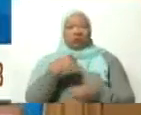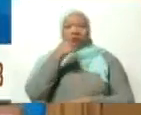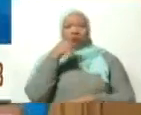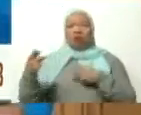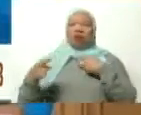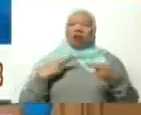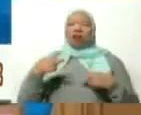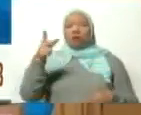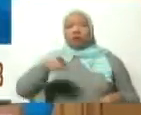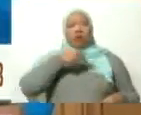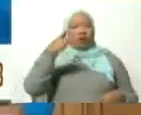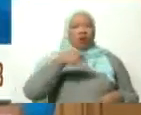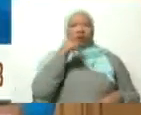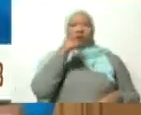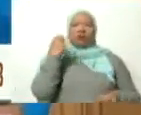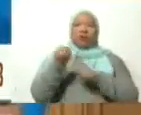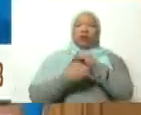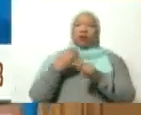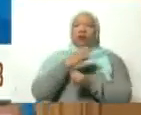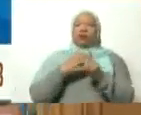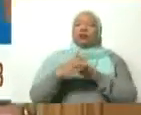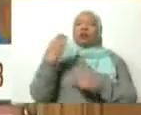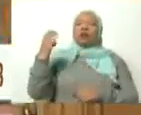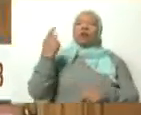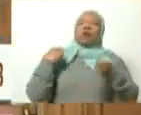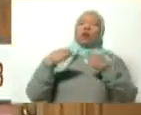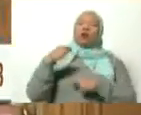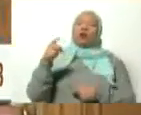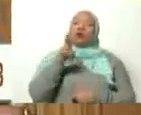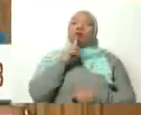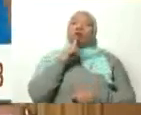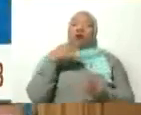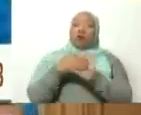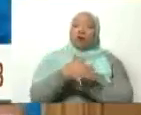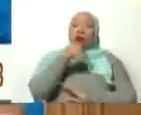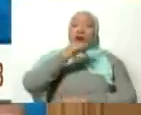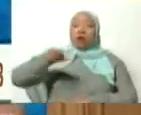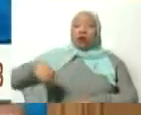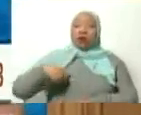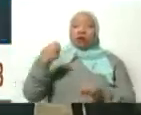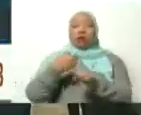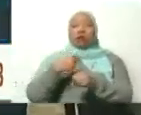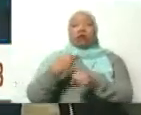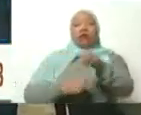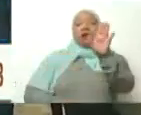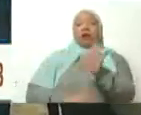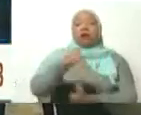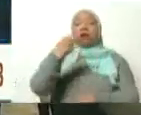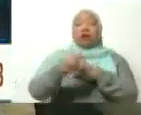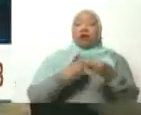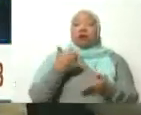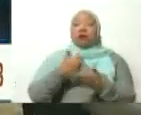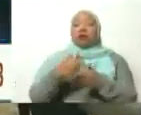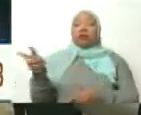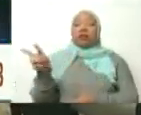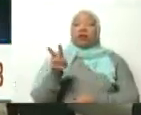relaciones políticas, económicas, comerciales, y allí avanzando la